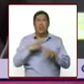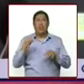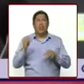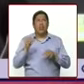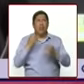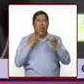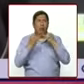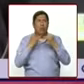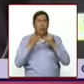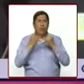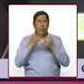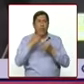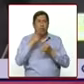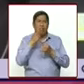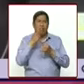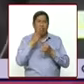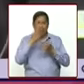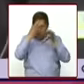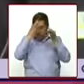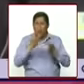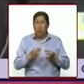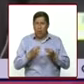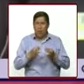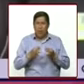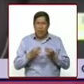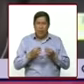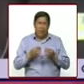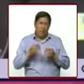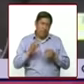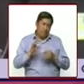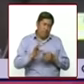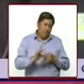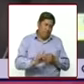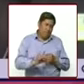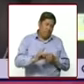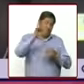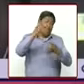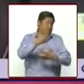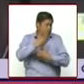los datos de referencia que teníamos se han confirmado, se ha hecho la recuperación